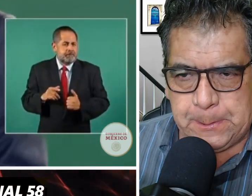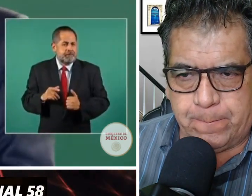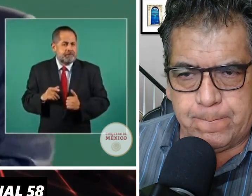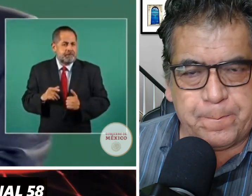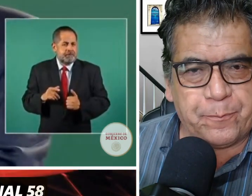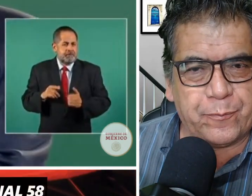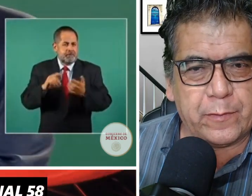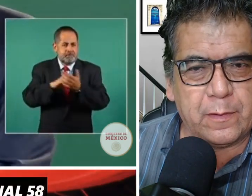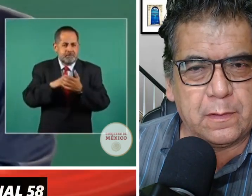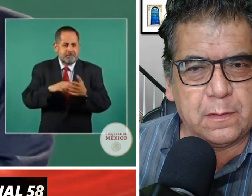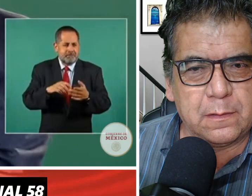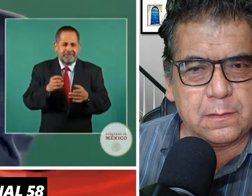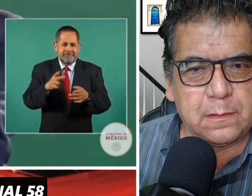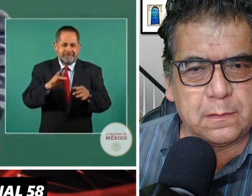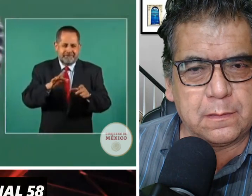moco de gorila,